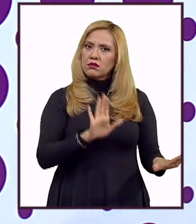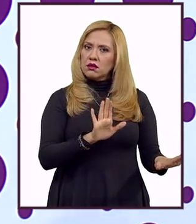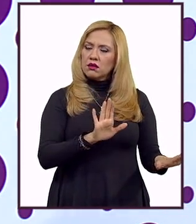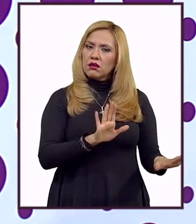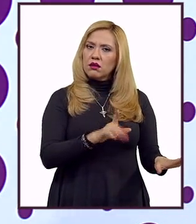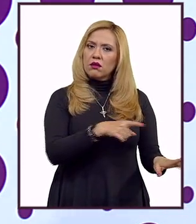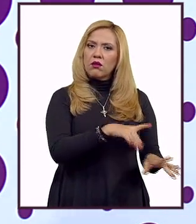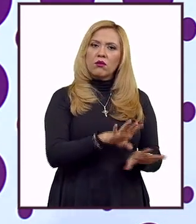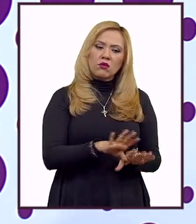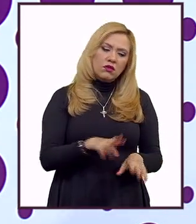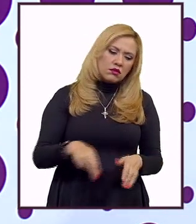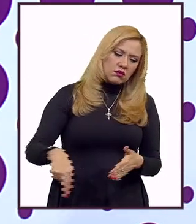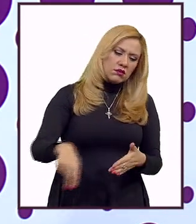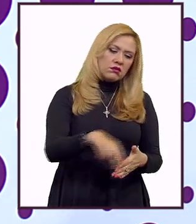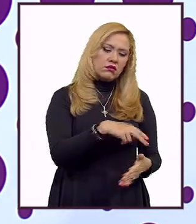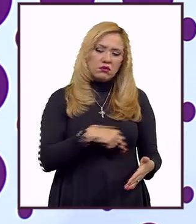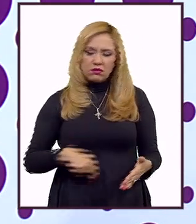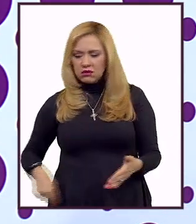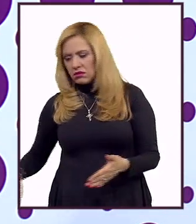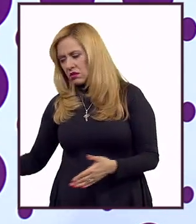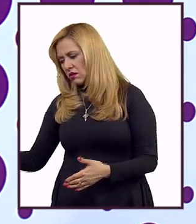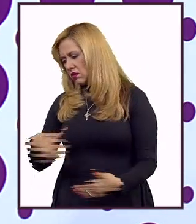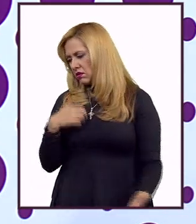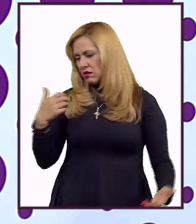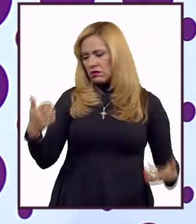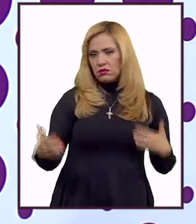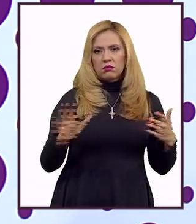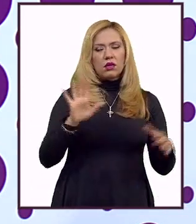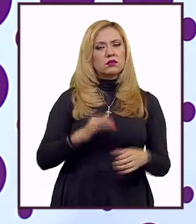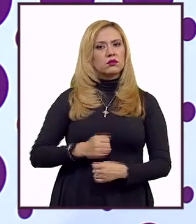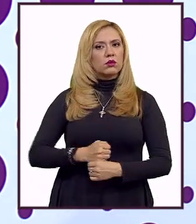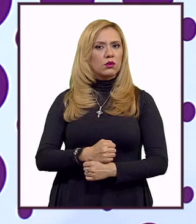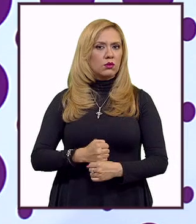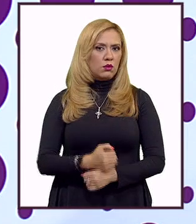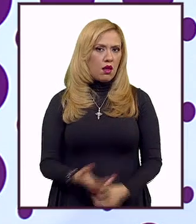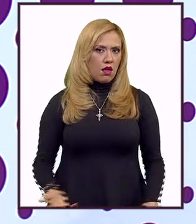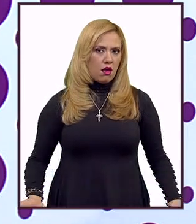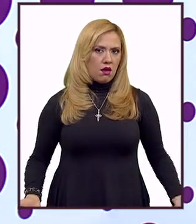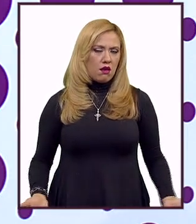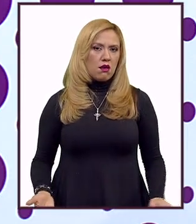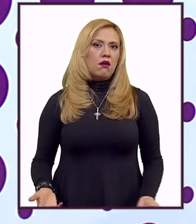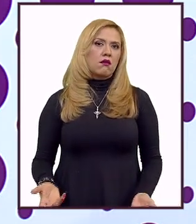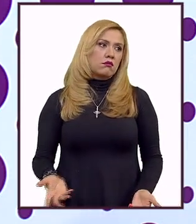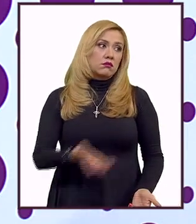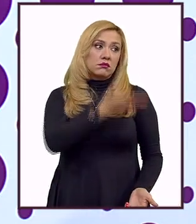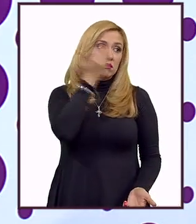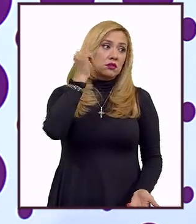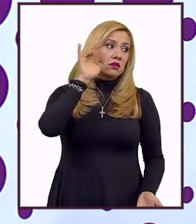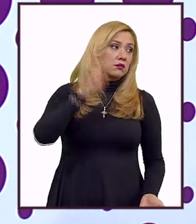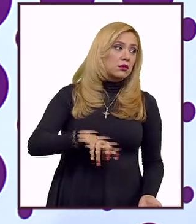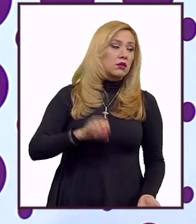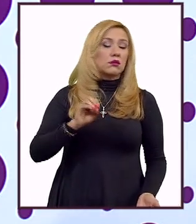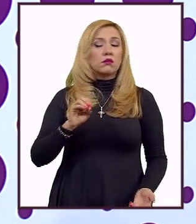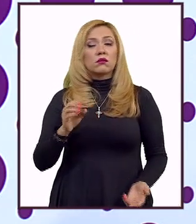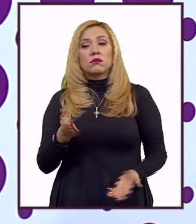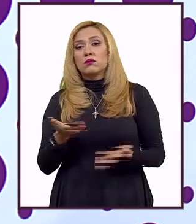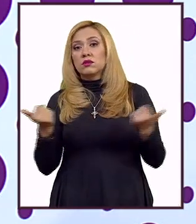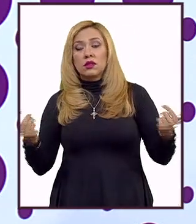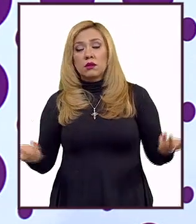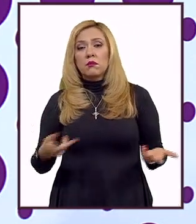dicho. Entonces, un poco en ese sentido sí creo que vale la pena hacer un llamado sobre esas, no sabemos si son ciertas o no, pero sí sobre